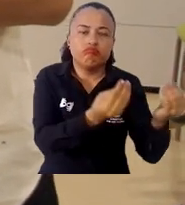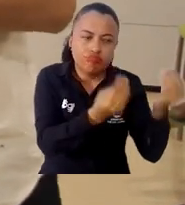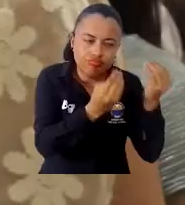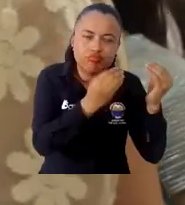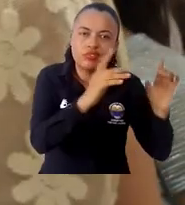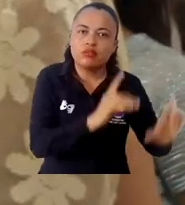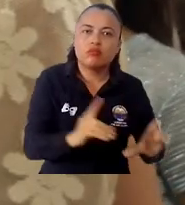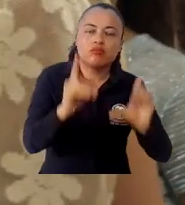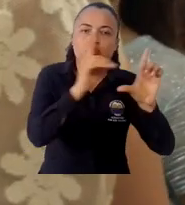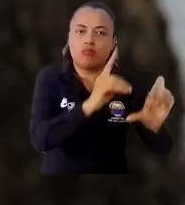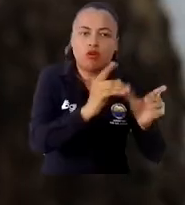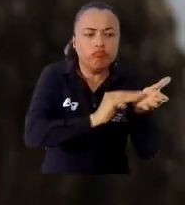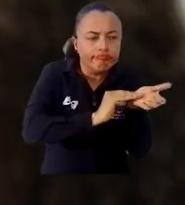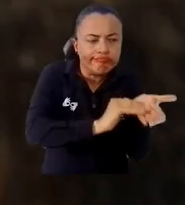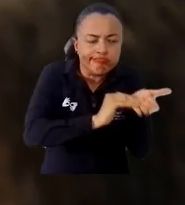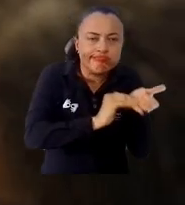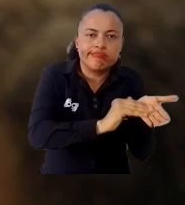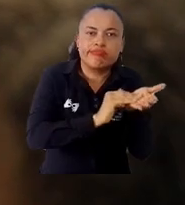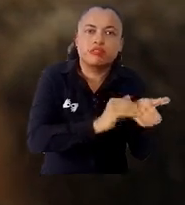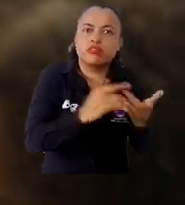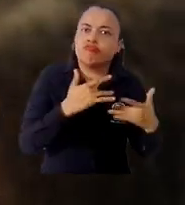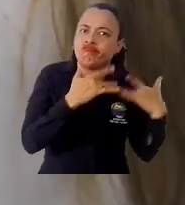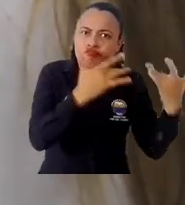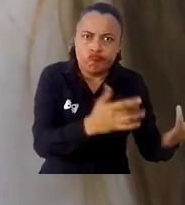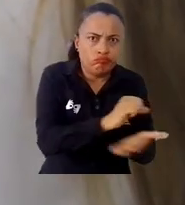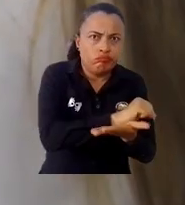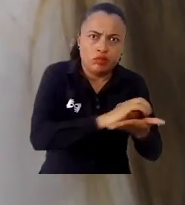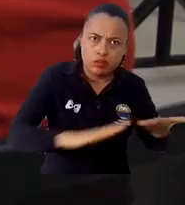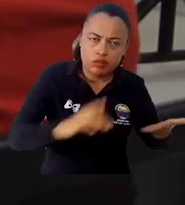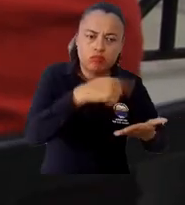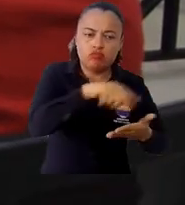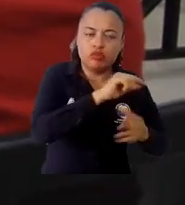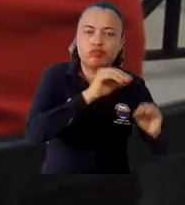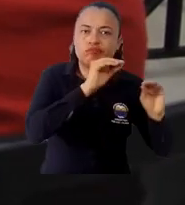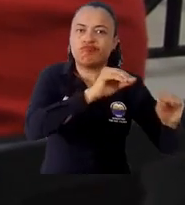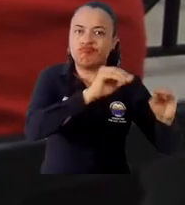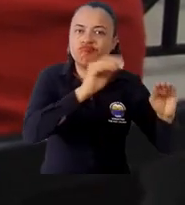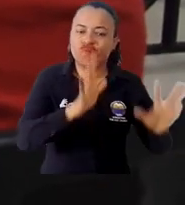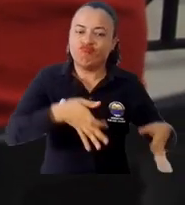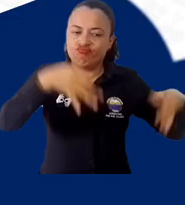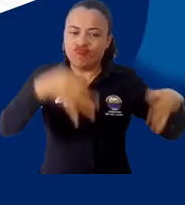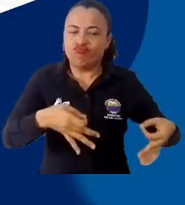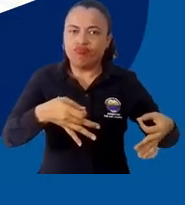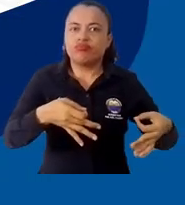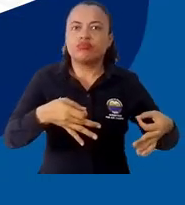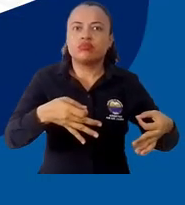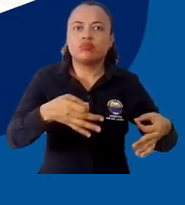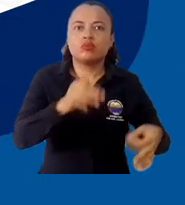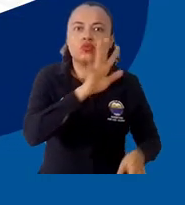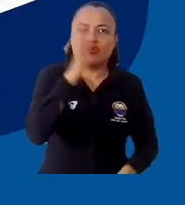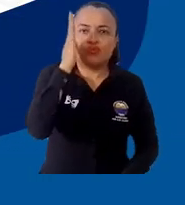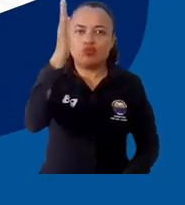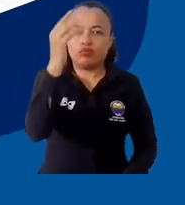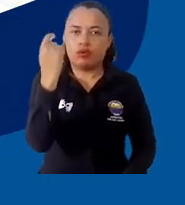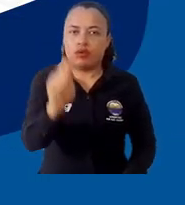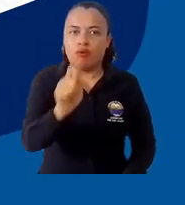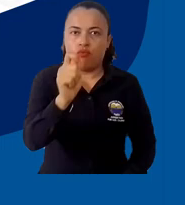Conciliación, ofertado de manera gratuita para garantizar su proceso de formación como futuros abogados.